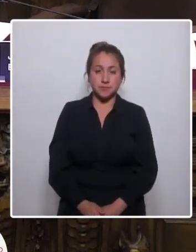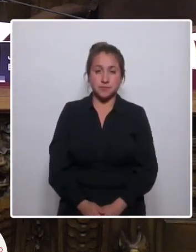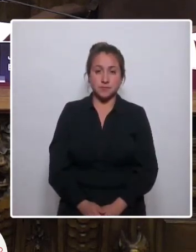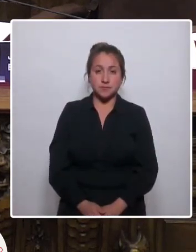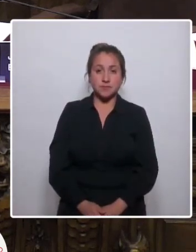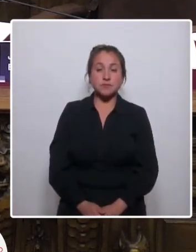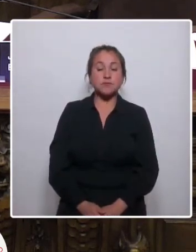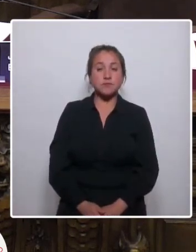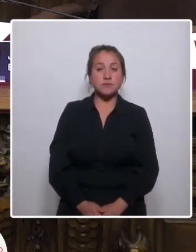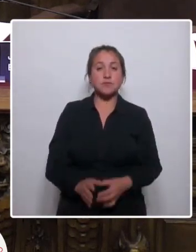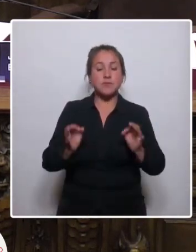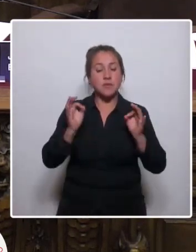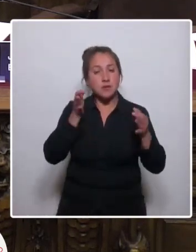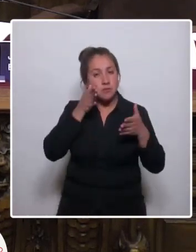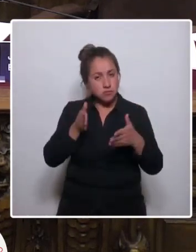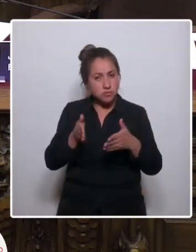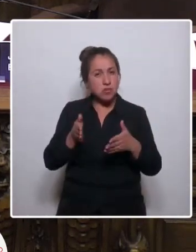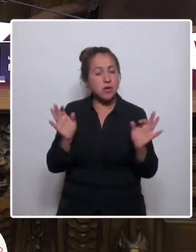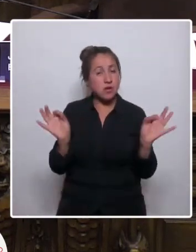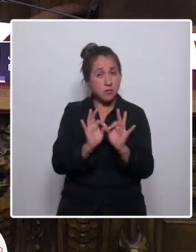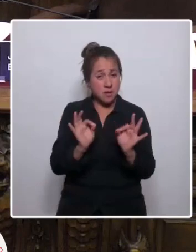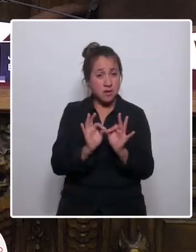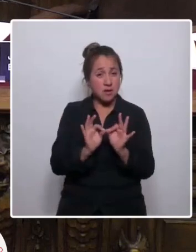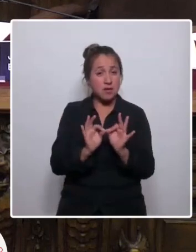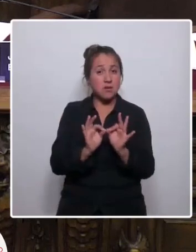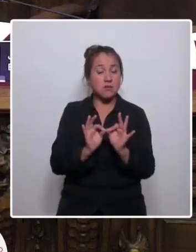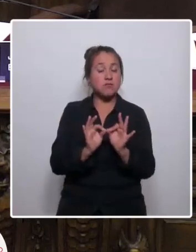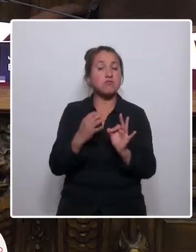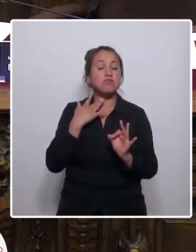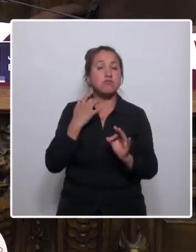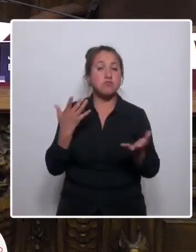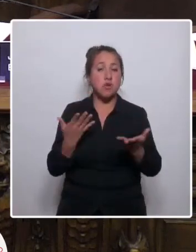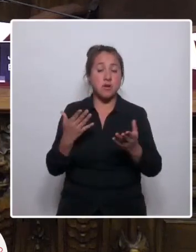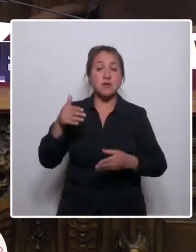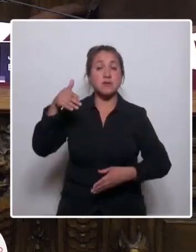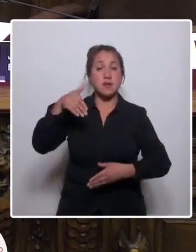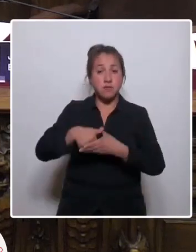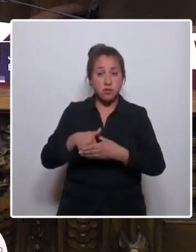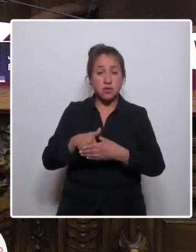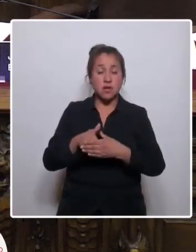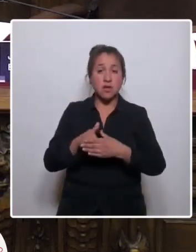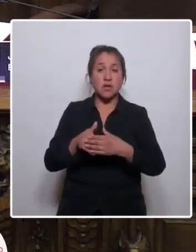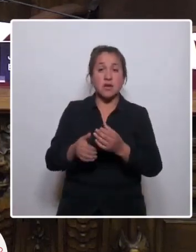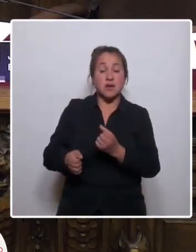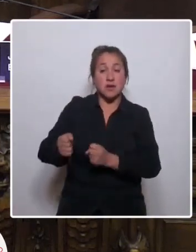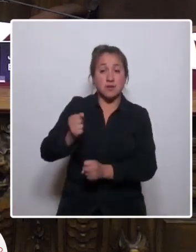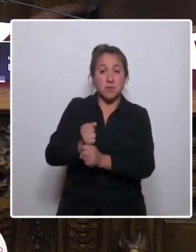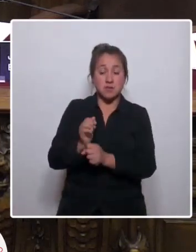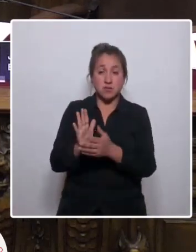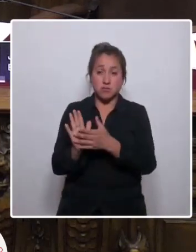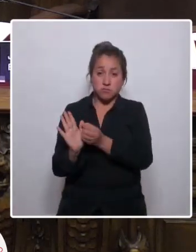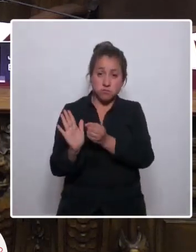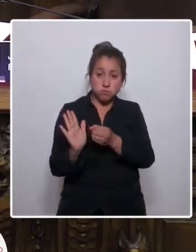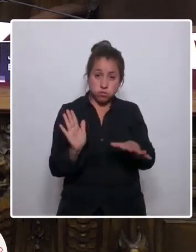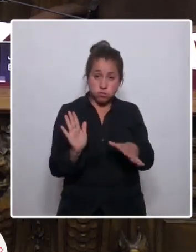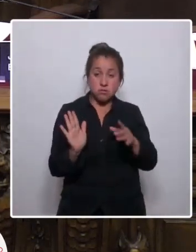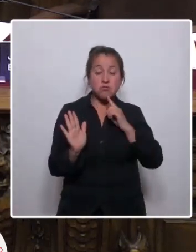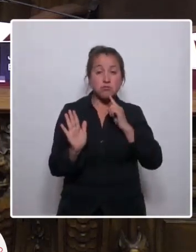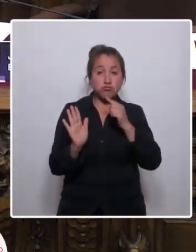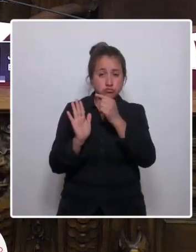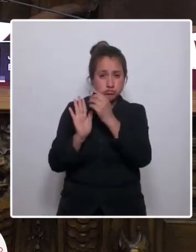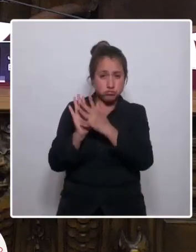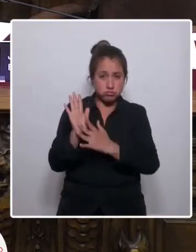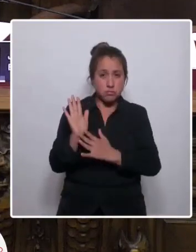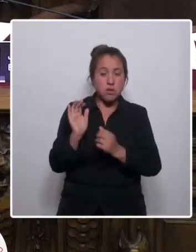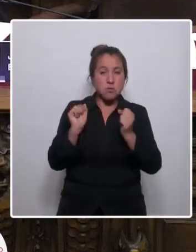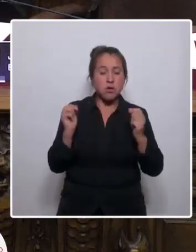Hago la puntualización porque normalmente cuando se votan supresiones de textos se